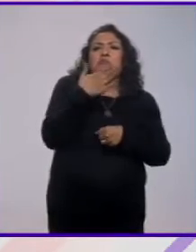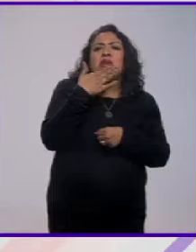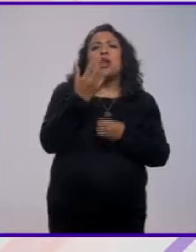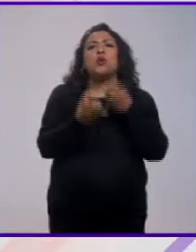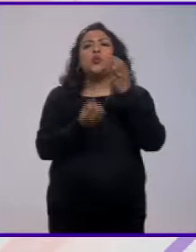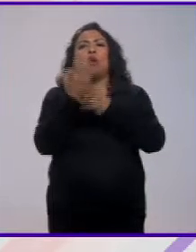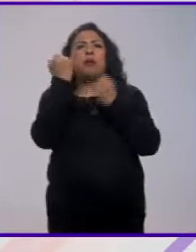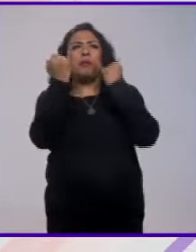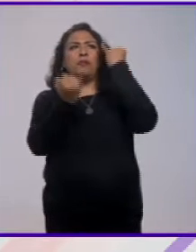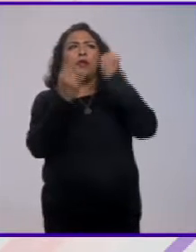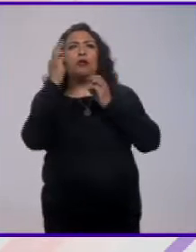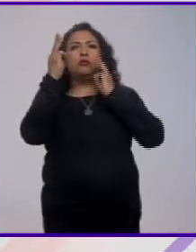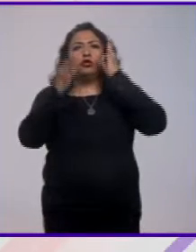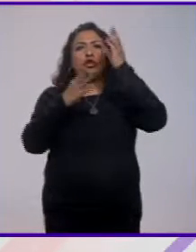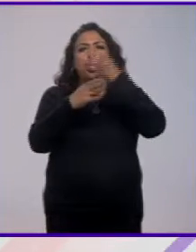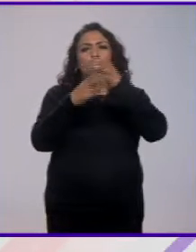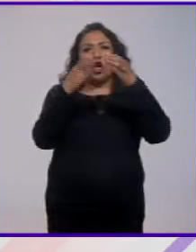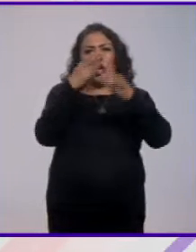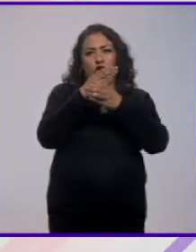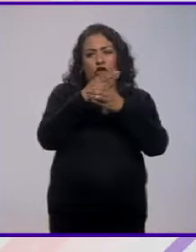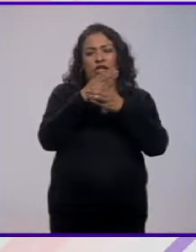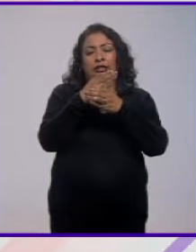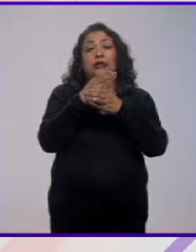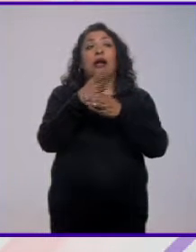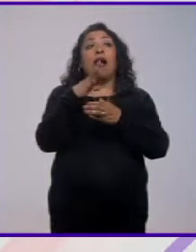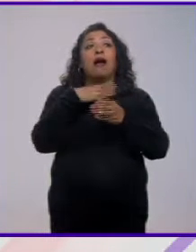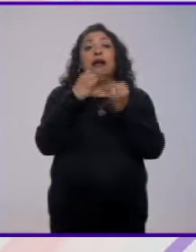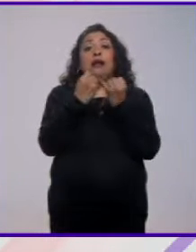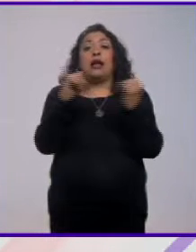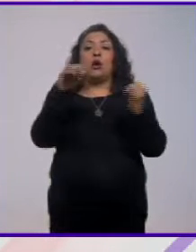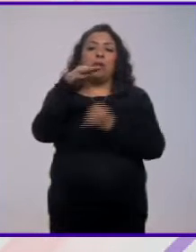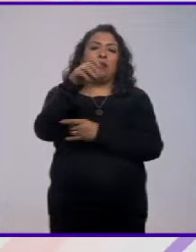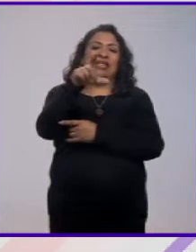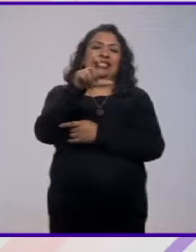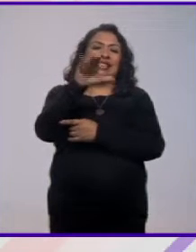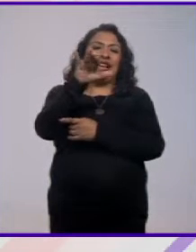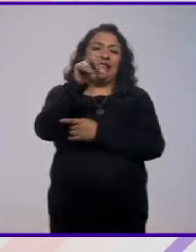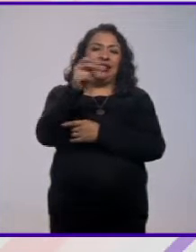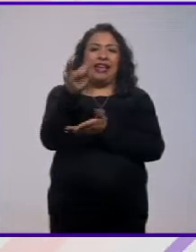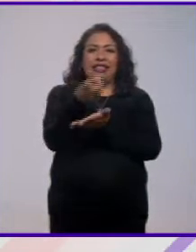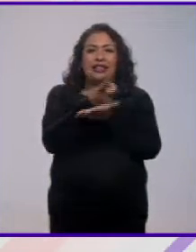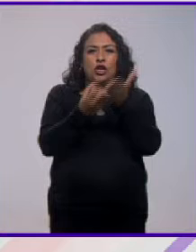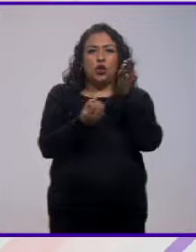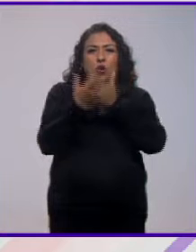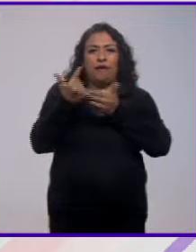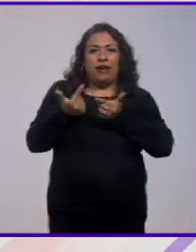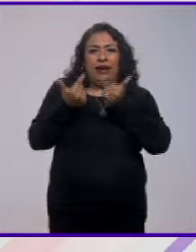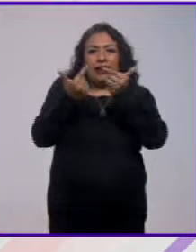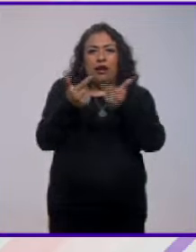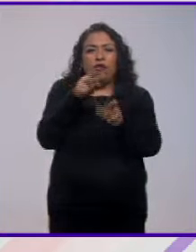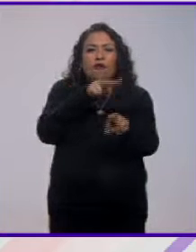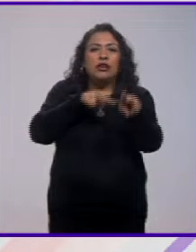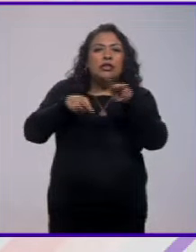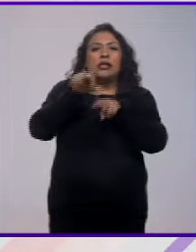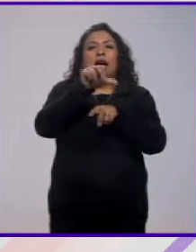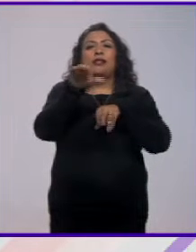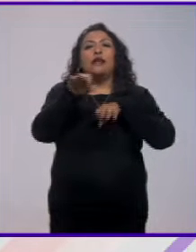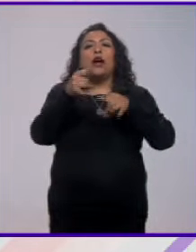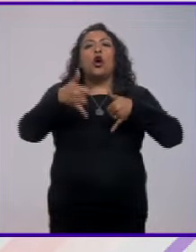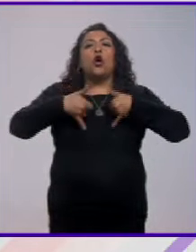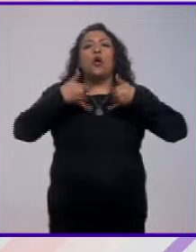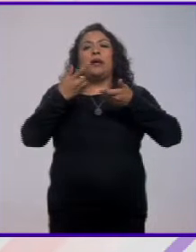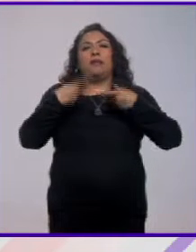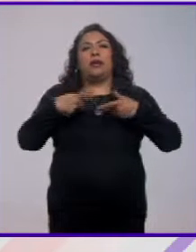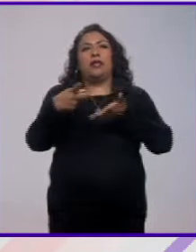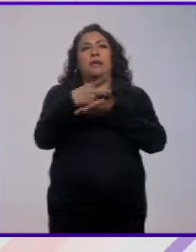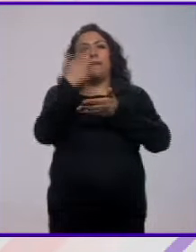crea? El Museo del Objeto inaugura Mexicalidad, Diseño y Nuevas Generaciones. Un vistazo al trabajo de jóvenes diseñadores en